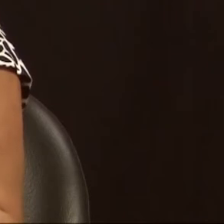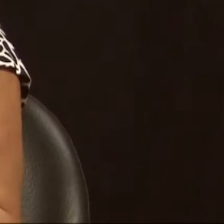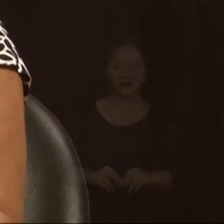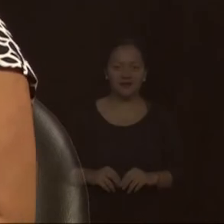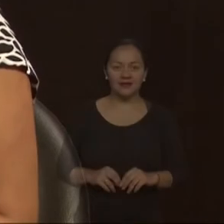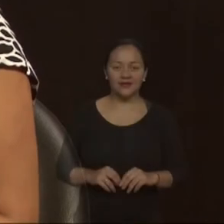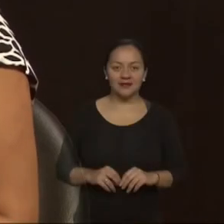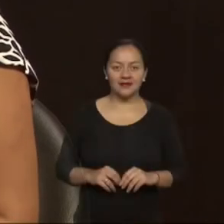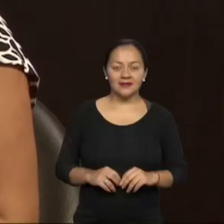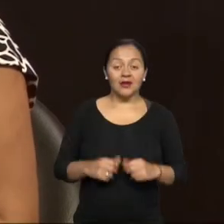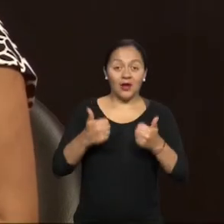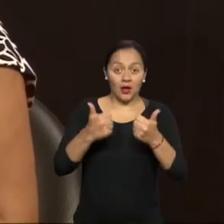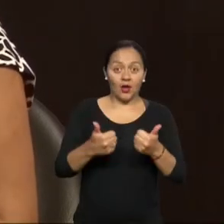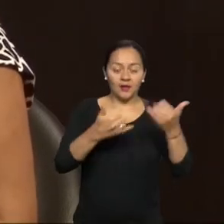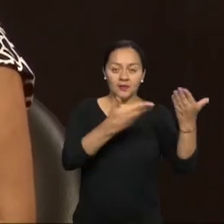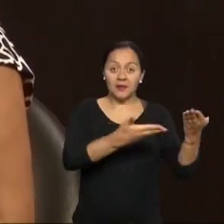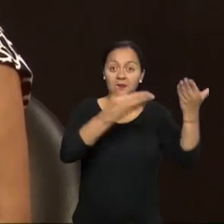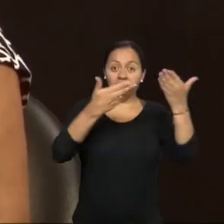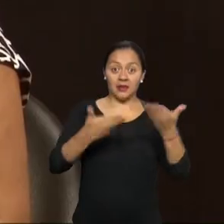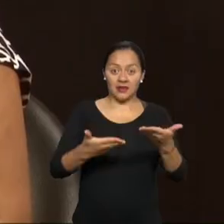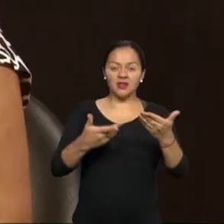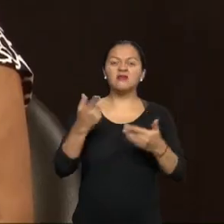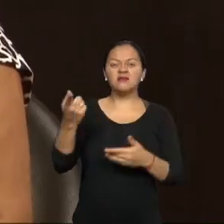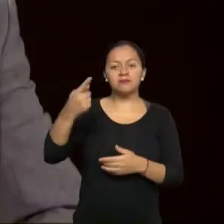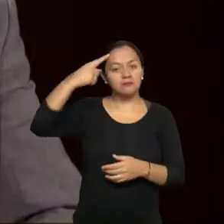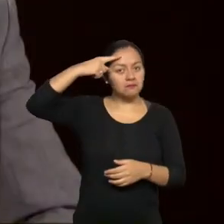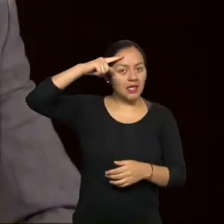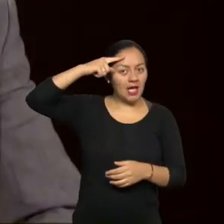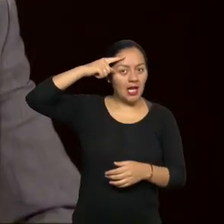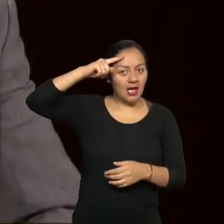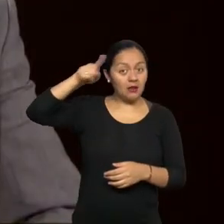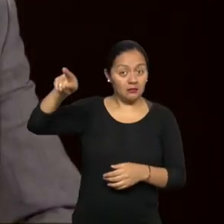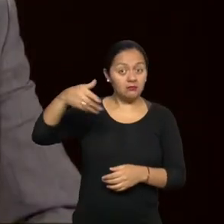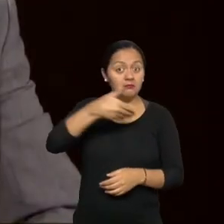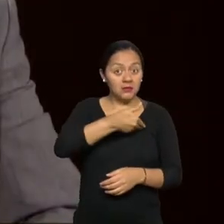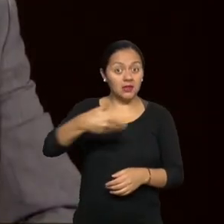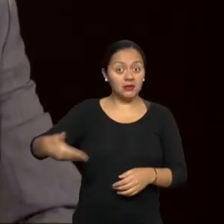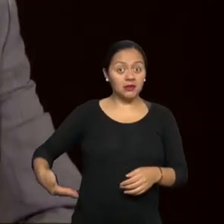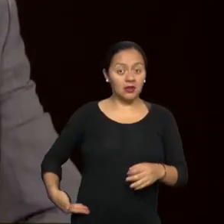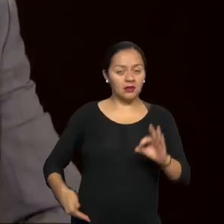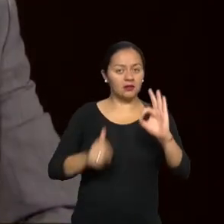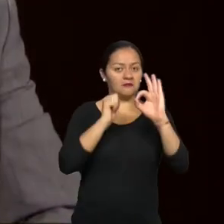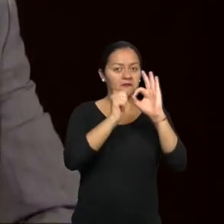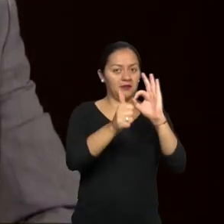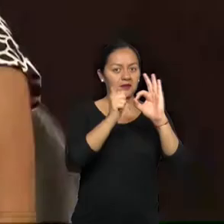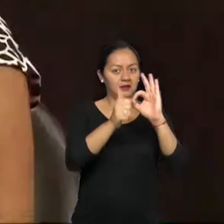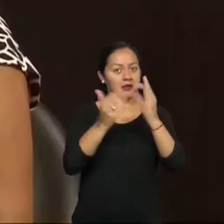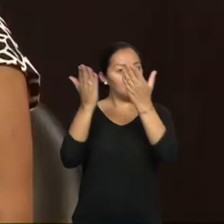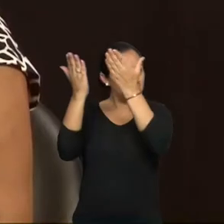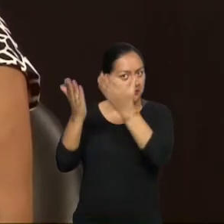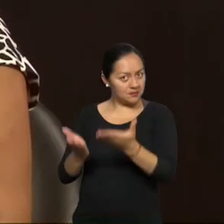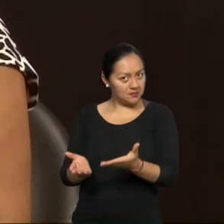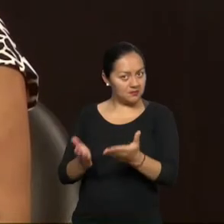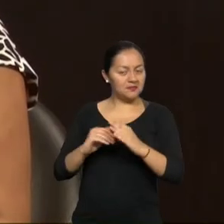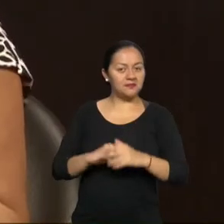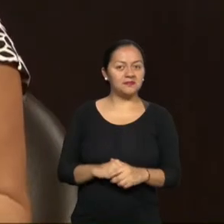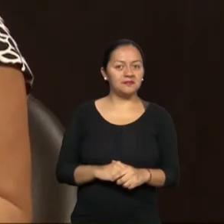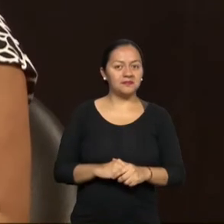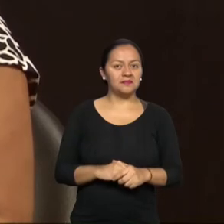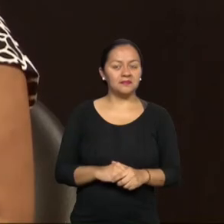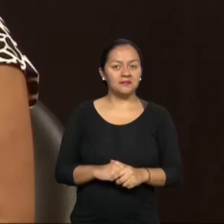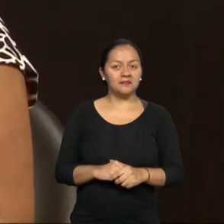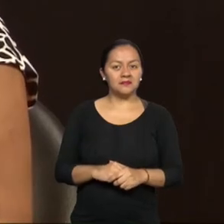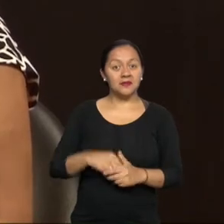Y damos la bienvenida en Construyendo Igualdad a Miguel Santillán. Él es presidente de la Federación de Deportes para Personas con Discapacidad Auditiva.